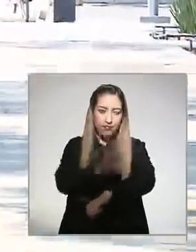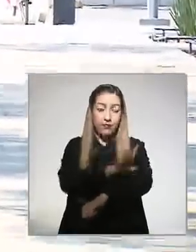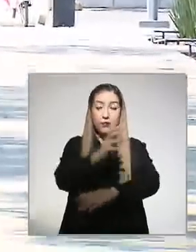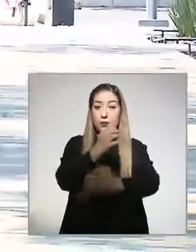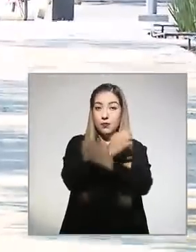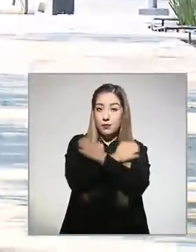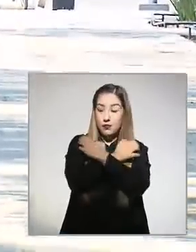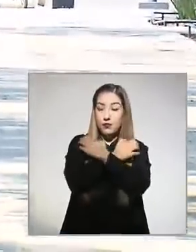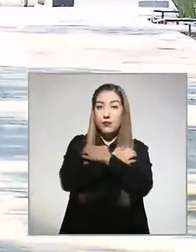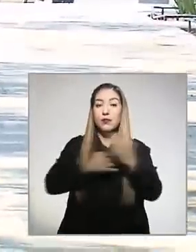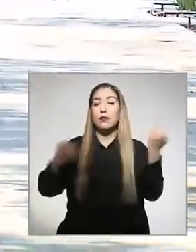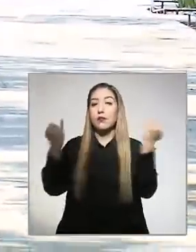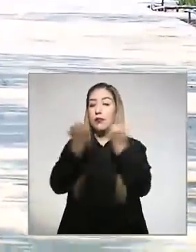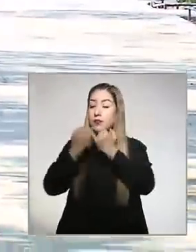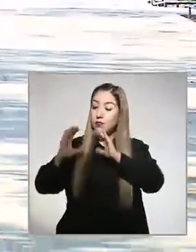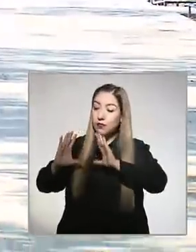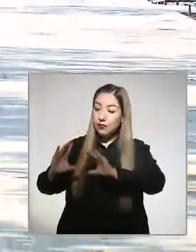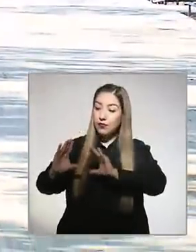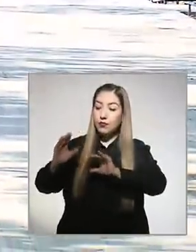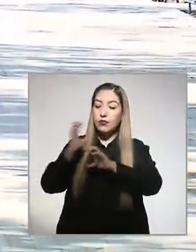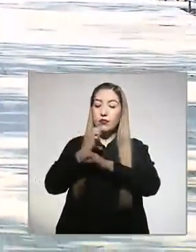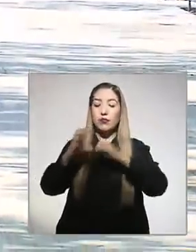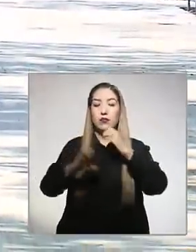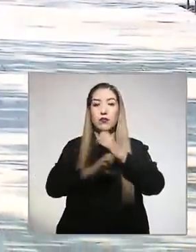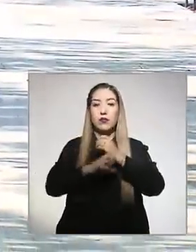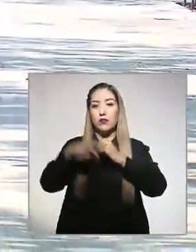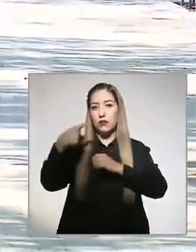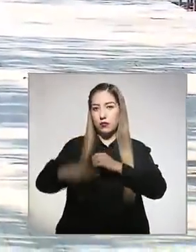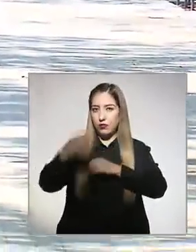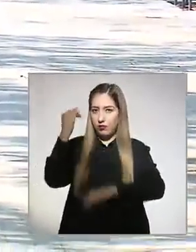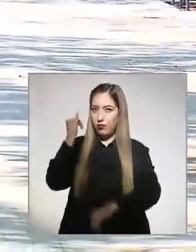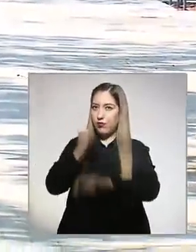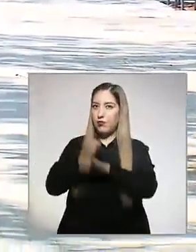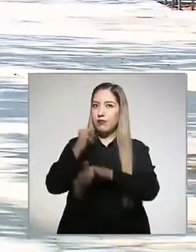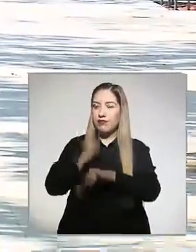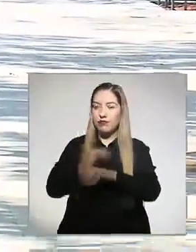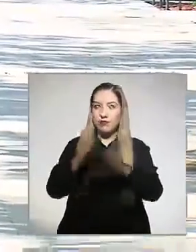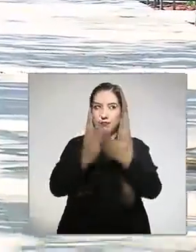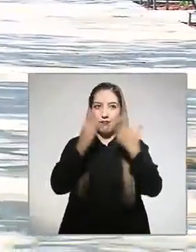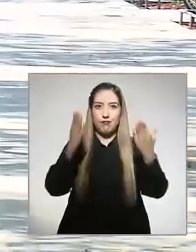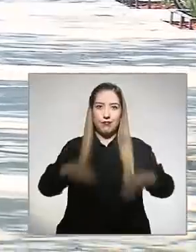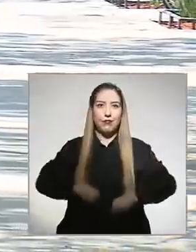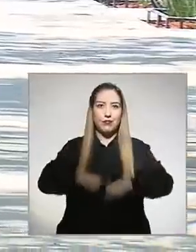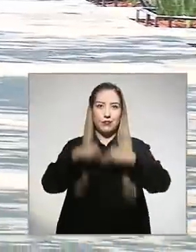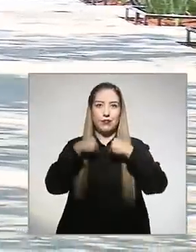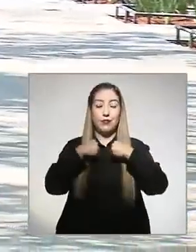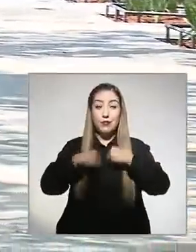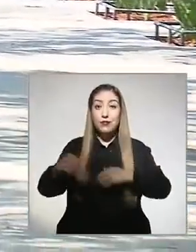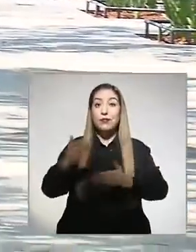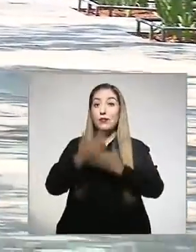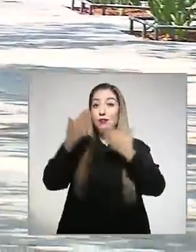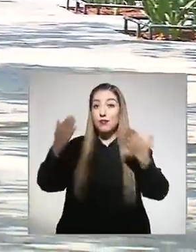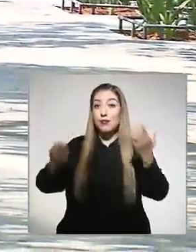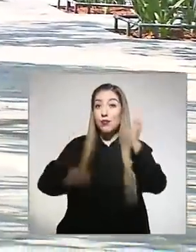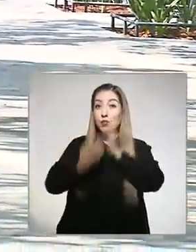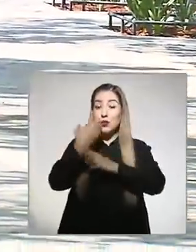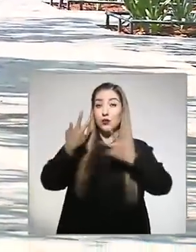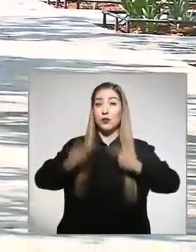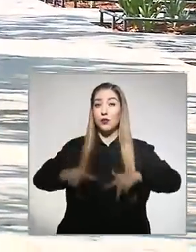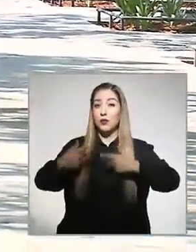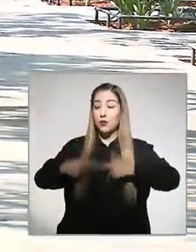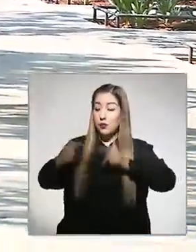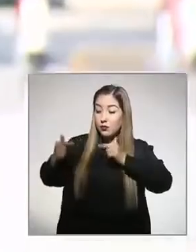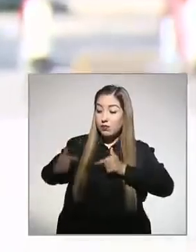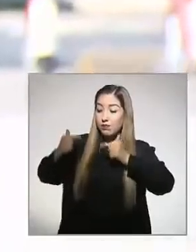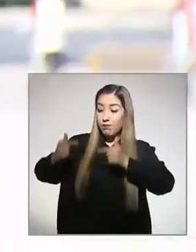crianza que caracteriza al mundo digital en el que vivimos. Hoy, las nuevas generaciones de padres y madres